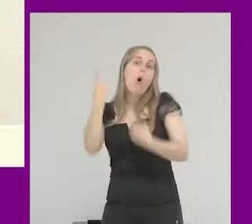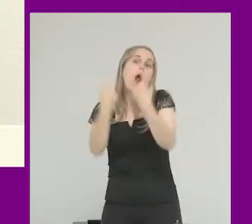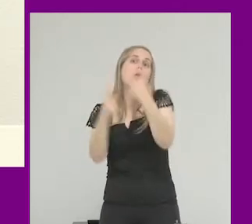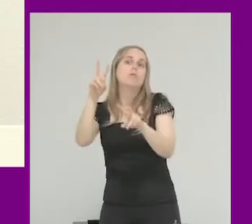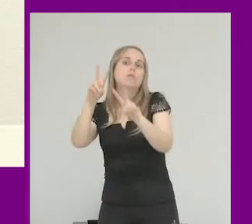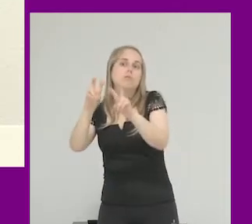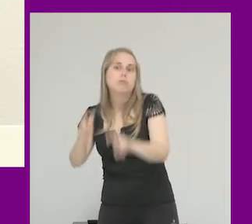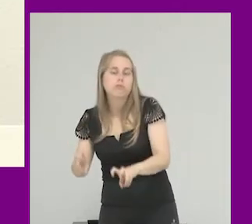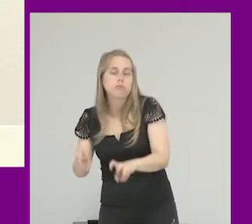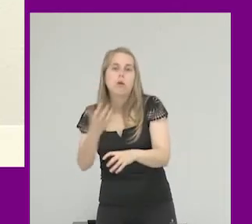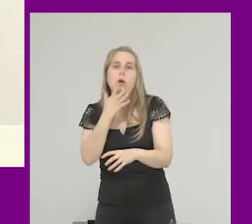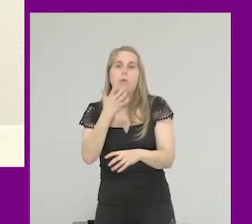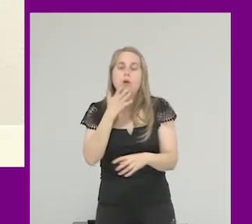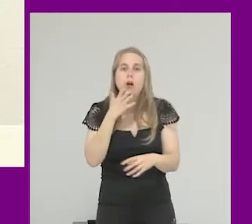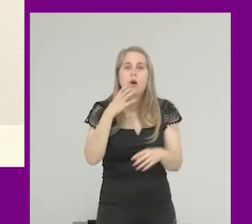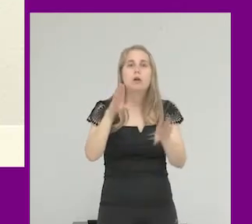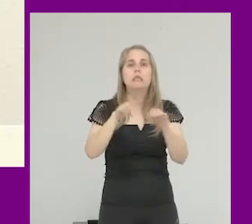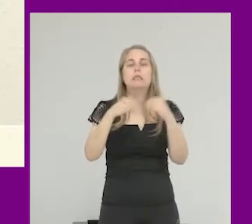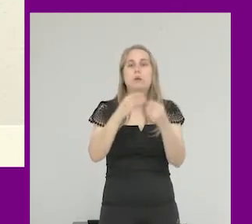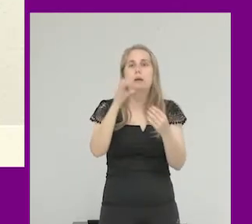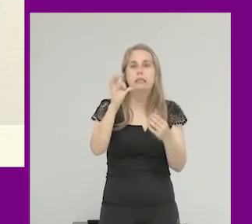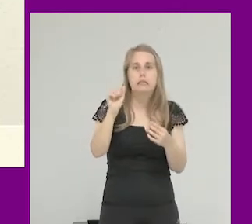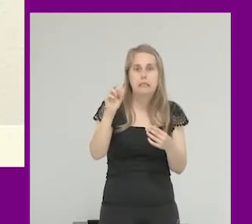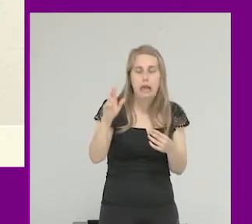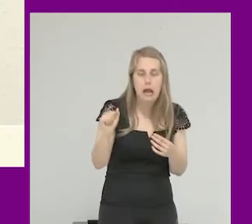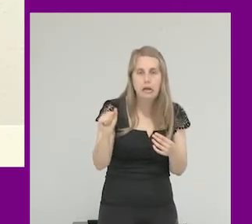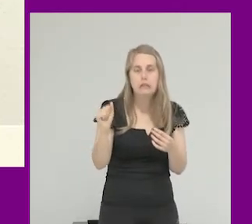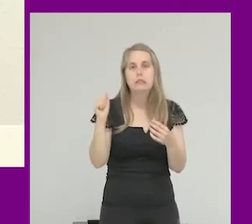como el síndrome del SAP,